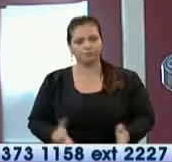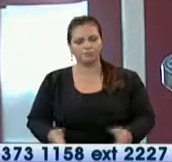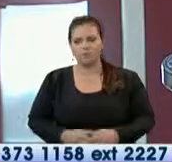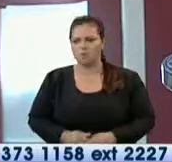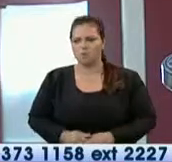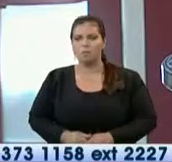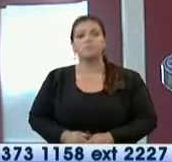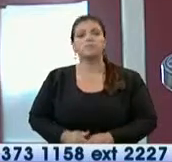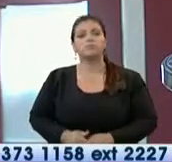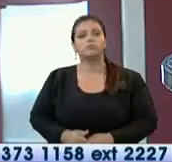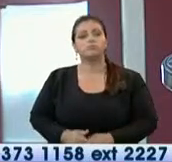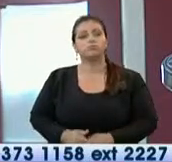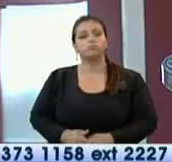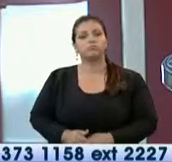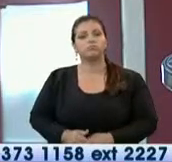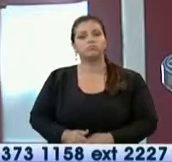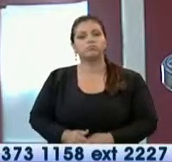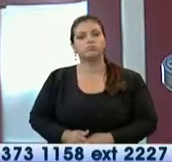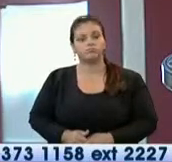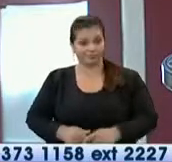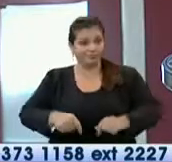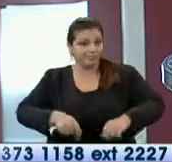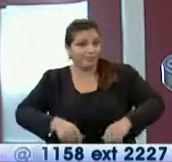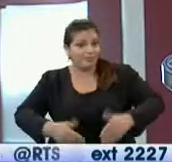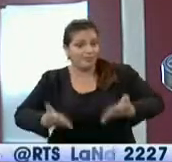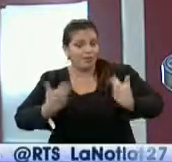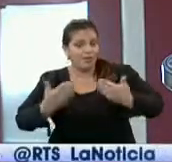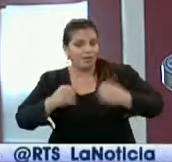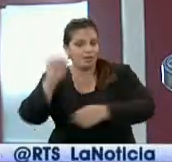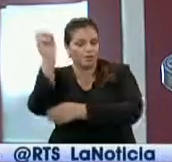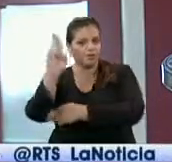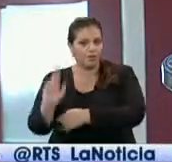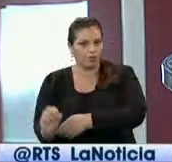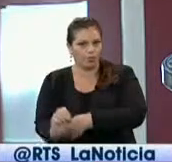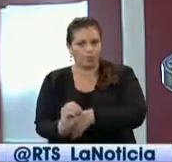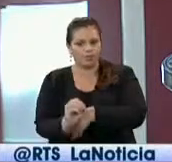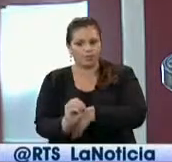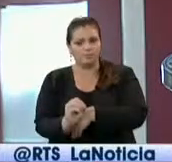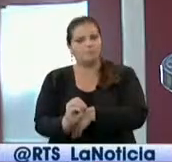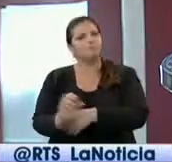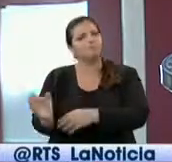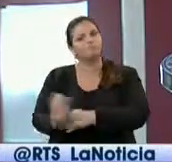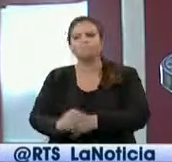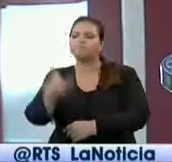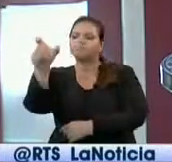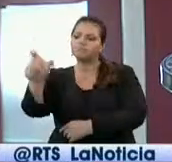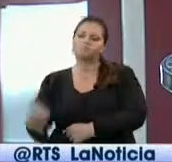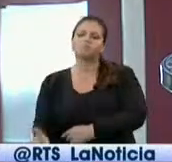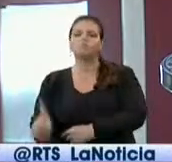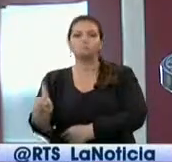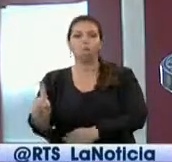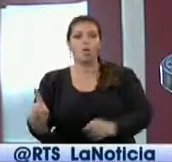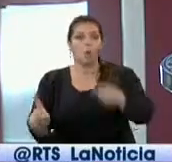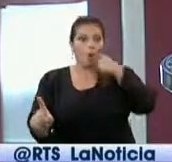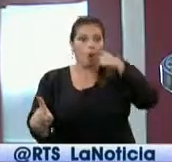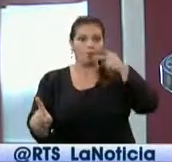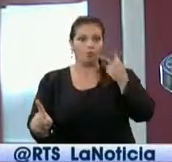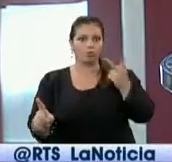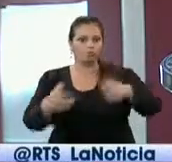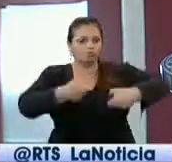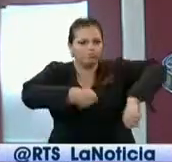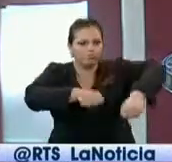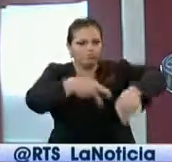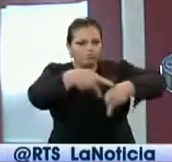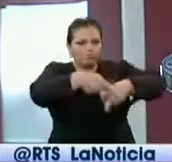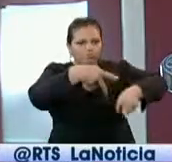armada registrado en el sector suroeste de la ciudad de Guayaquil. Los agresores, quienes se movilizaban en motocicleta, realizaron